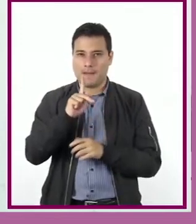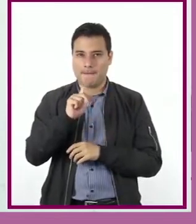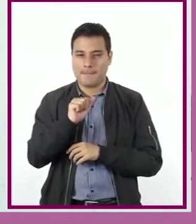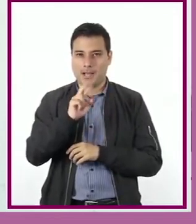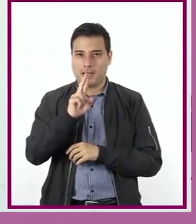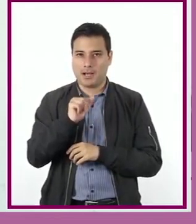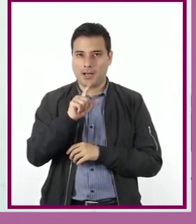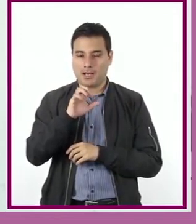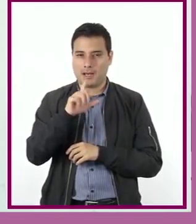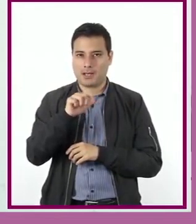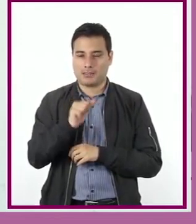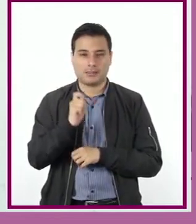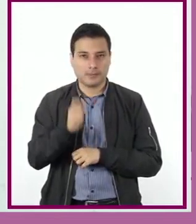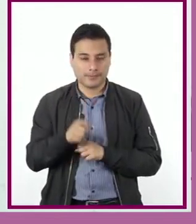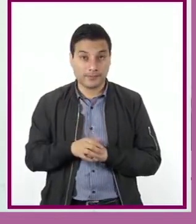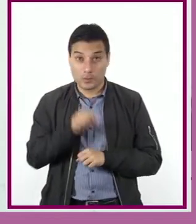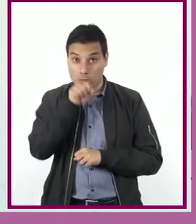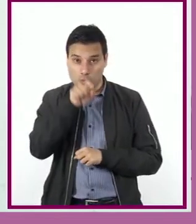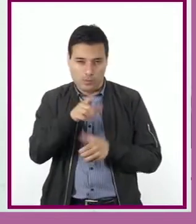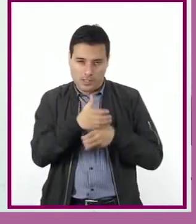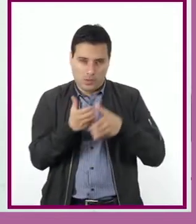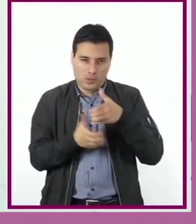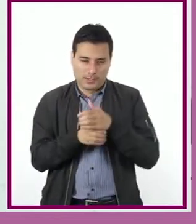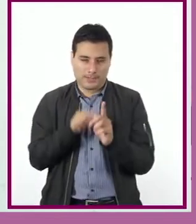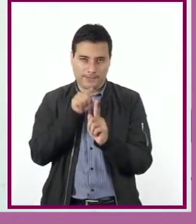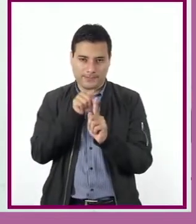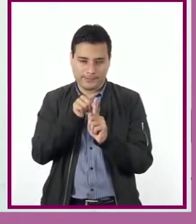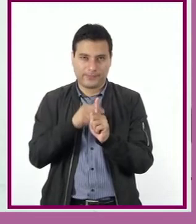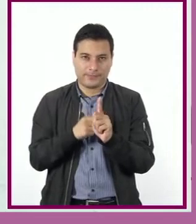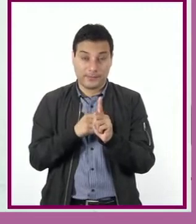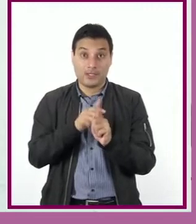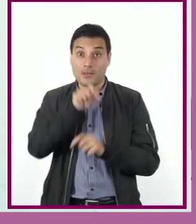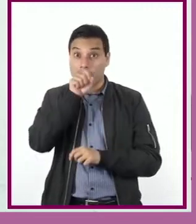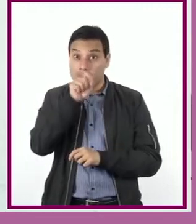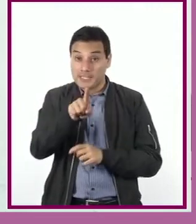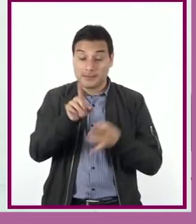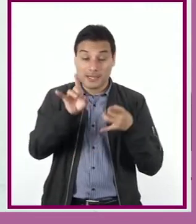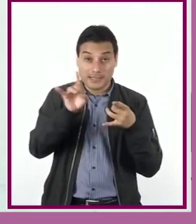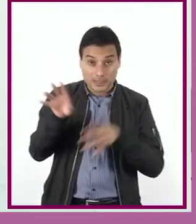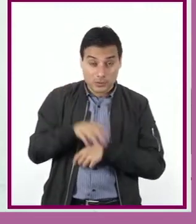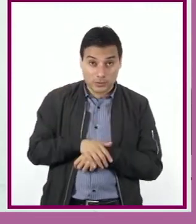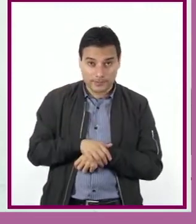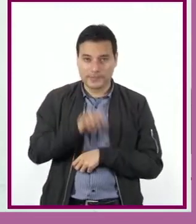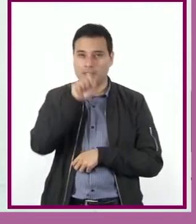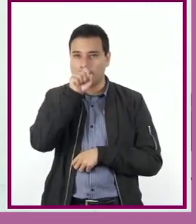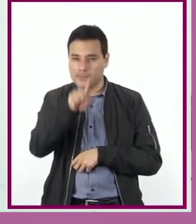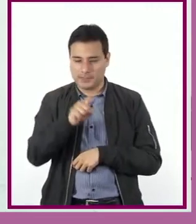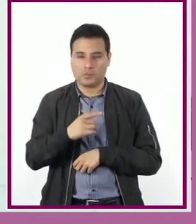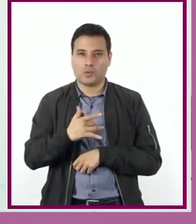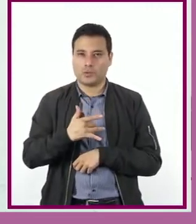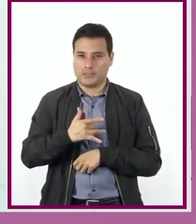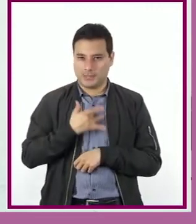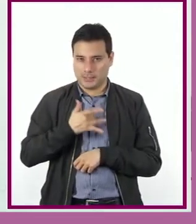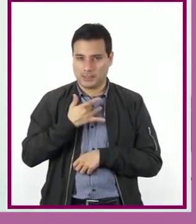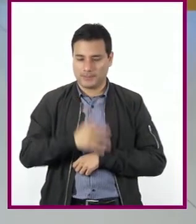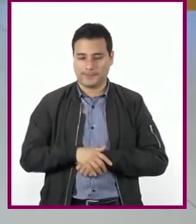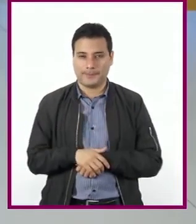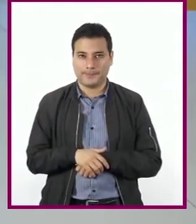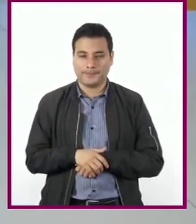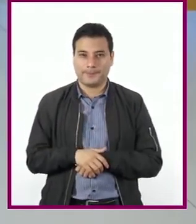fuerzas que se ejercen sobre el mismo objeto, con la misma dirección y el mismo sentido, una al lado de la